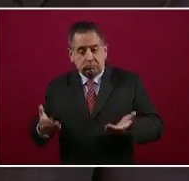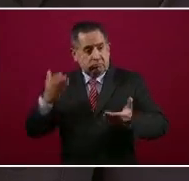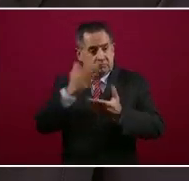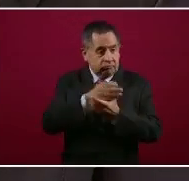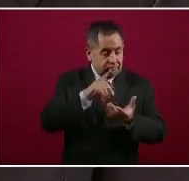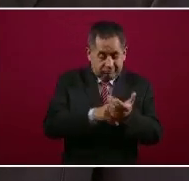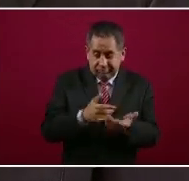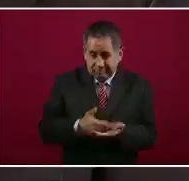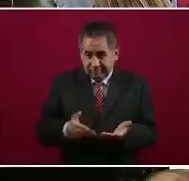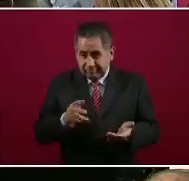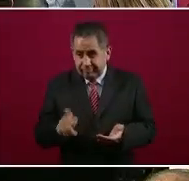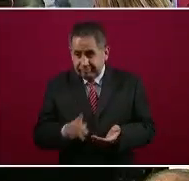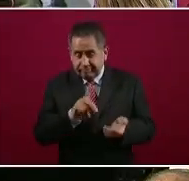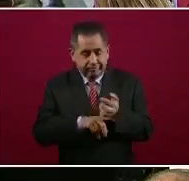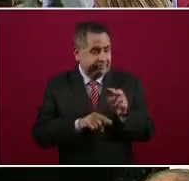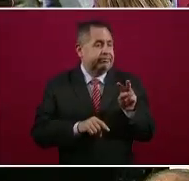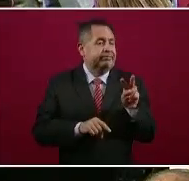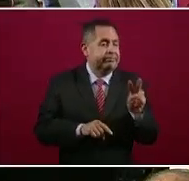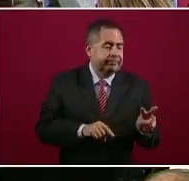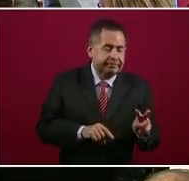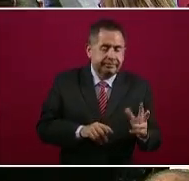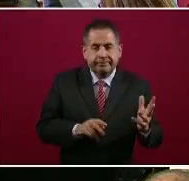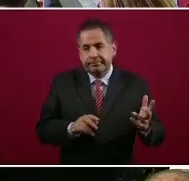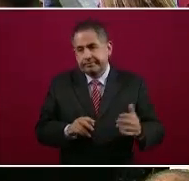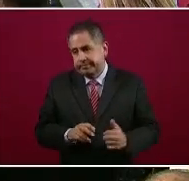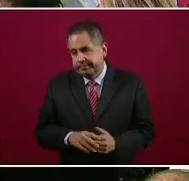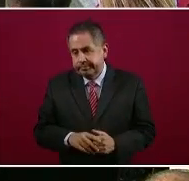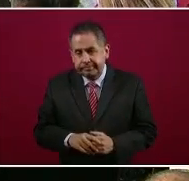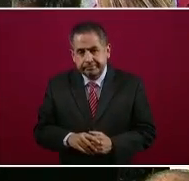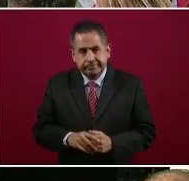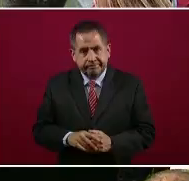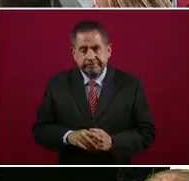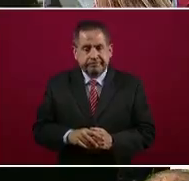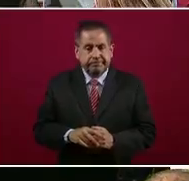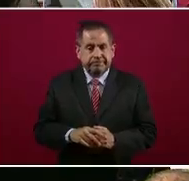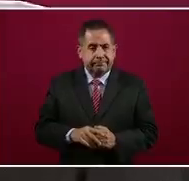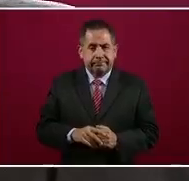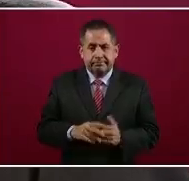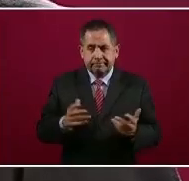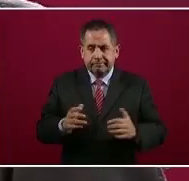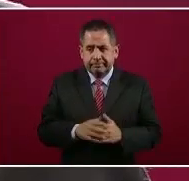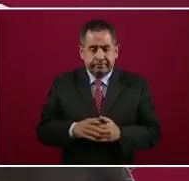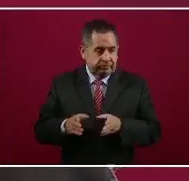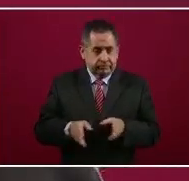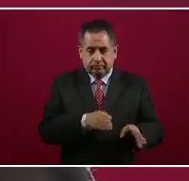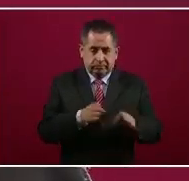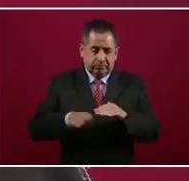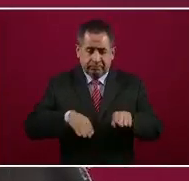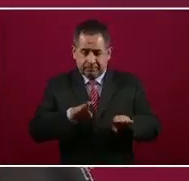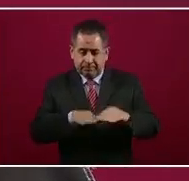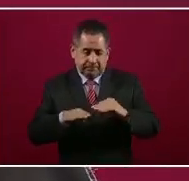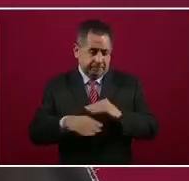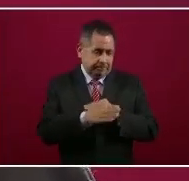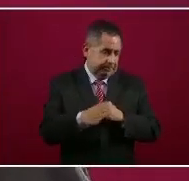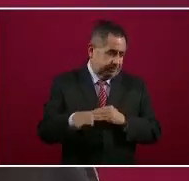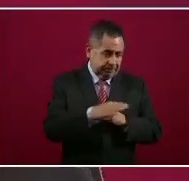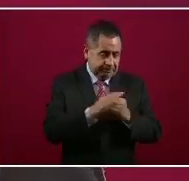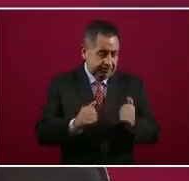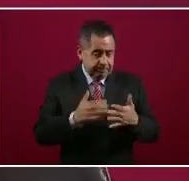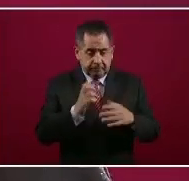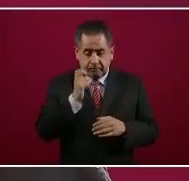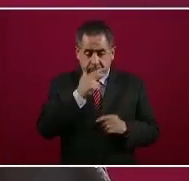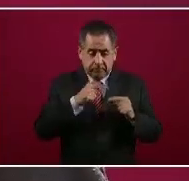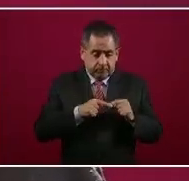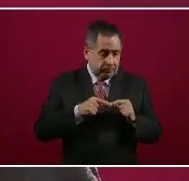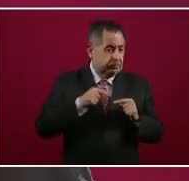pila pues este por carretera de chihuahua